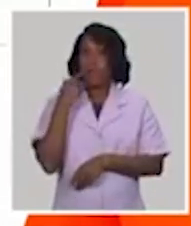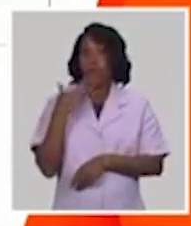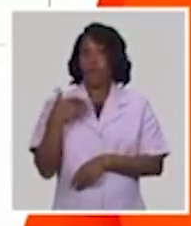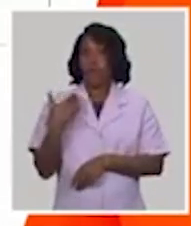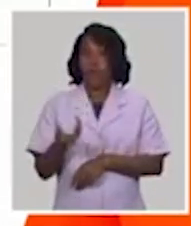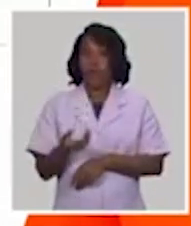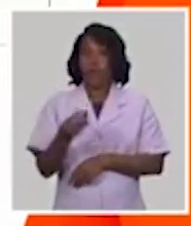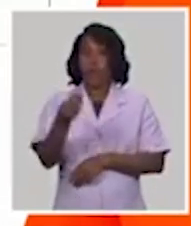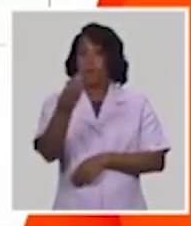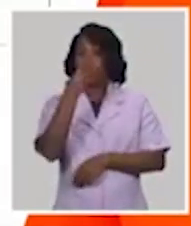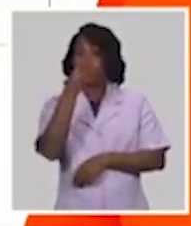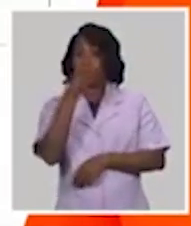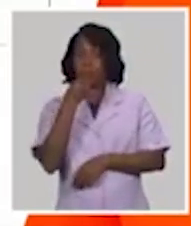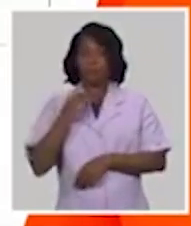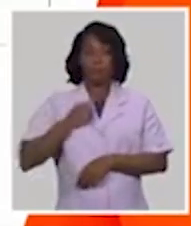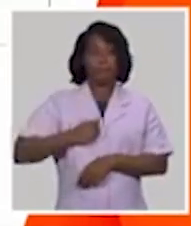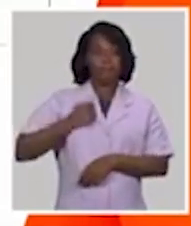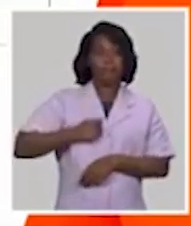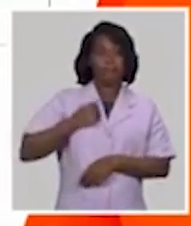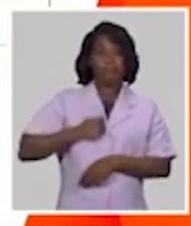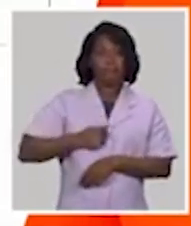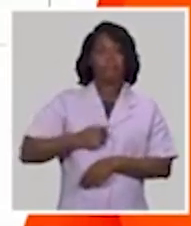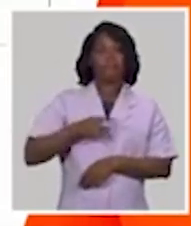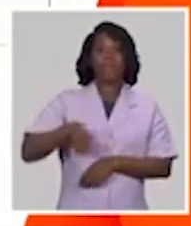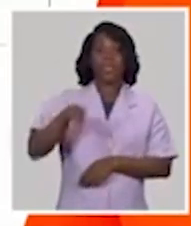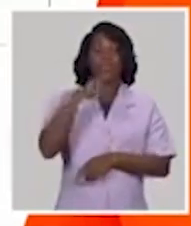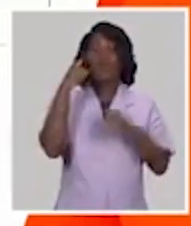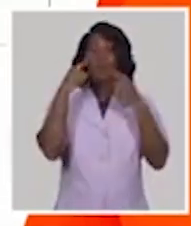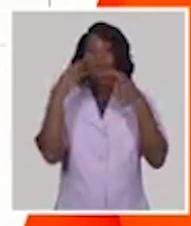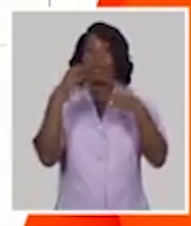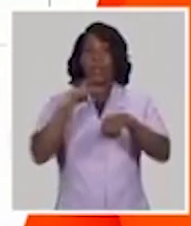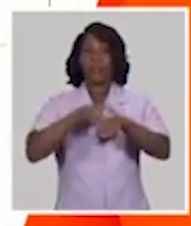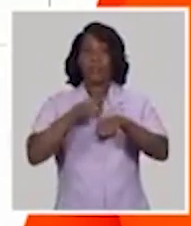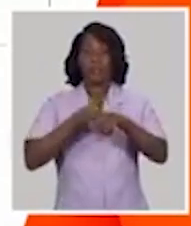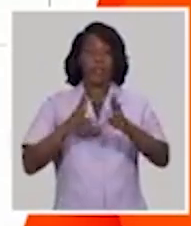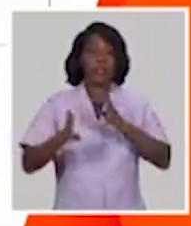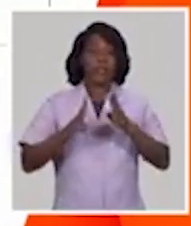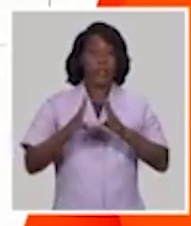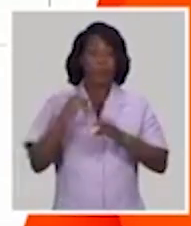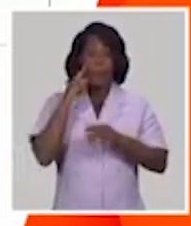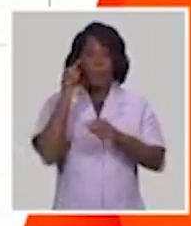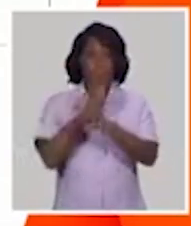de alimentos y aseo a aquellos centros que sean imprescindibles en esta etapa.